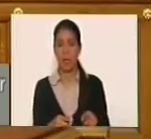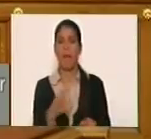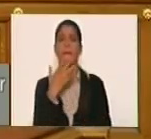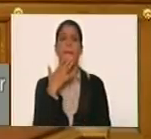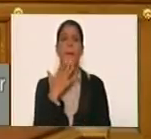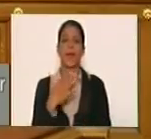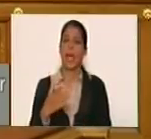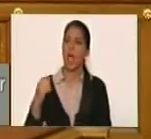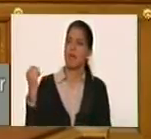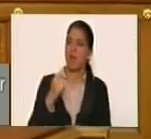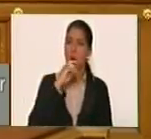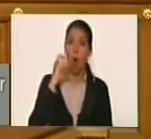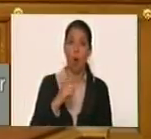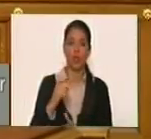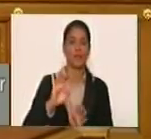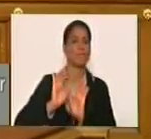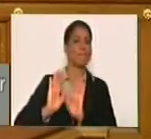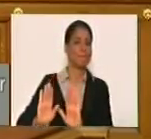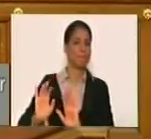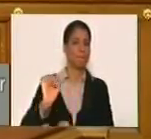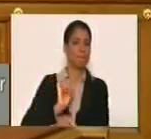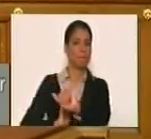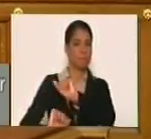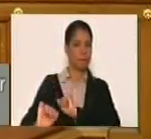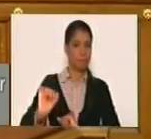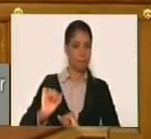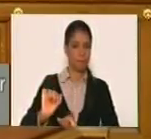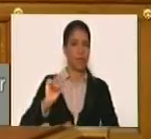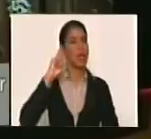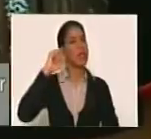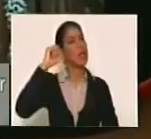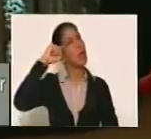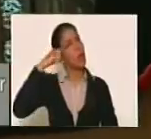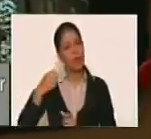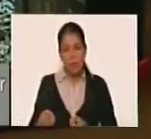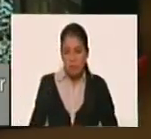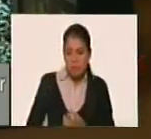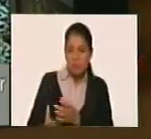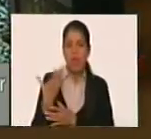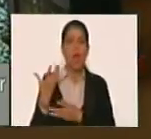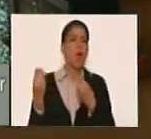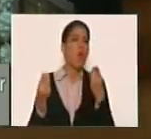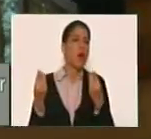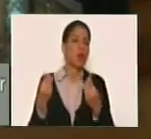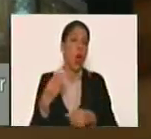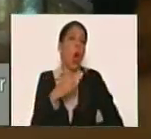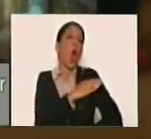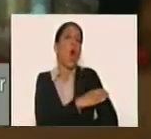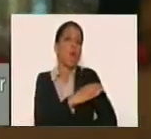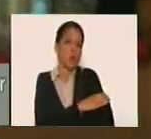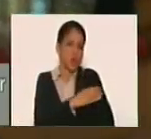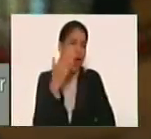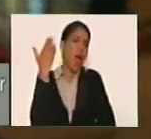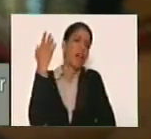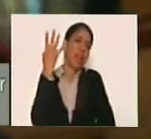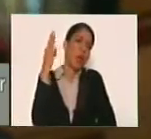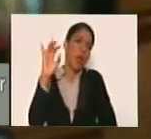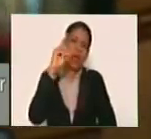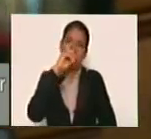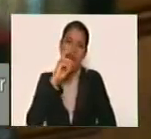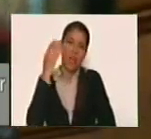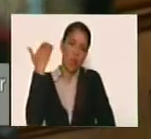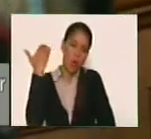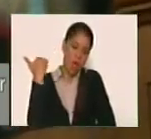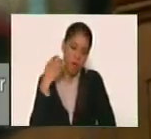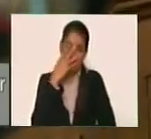como bien lo veíamos, la génesis del fascismo en Venezuela estuvo en la Cuarta República y es hoy tiene su extensión en